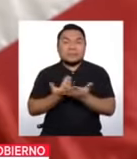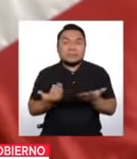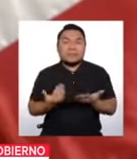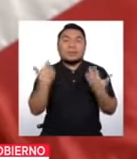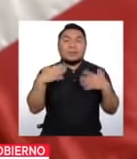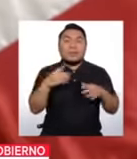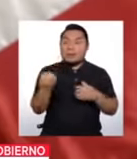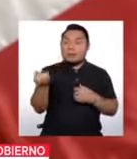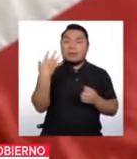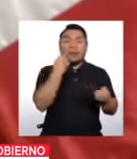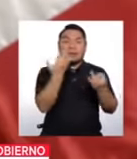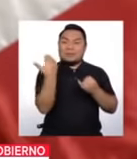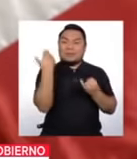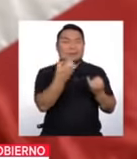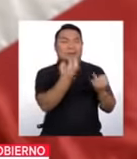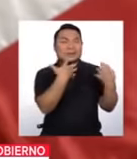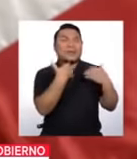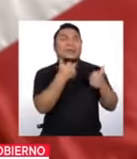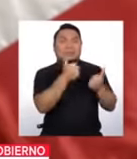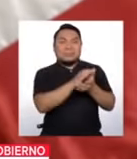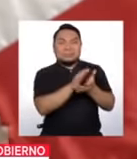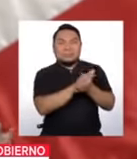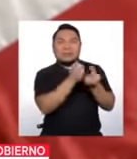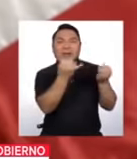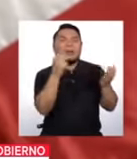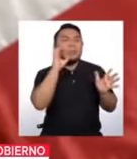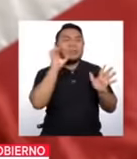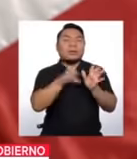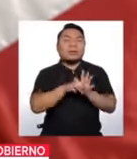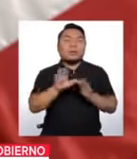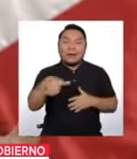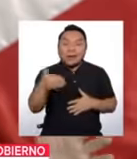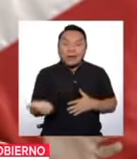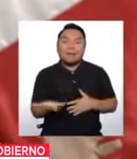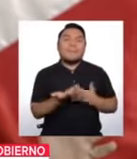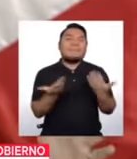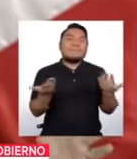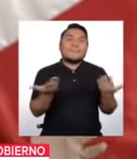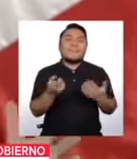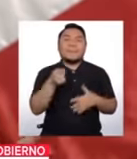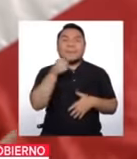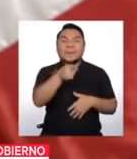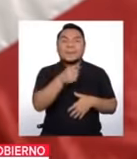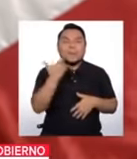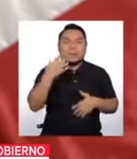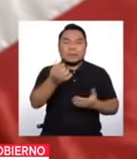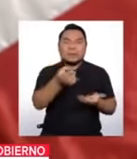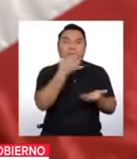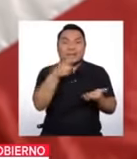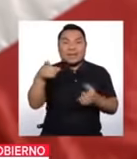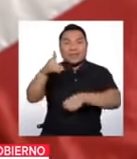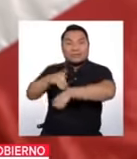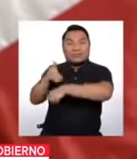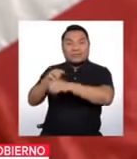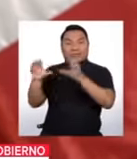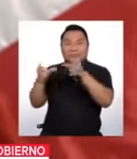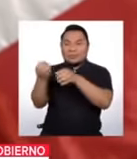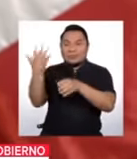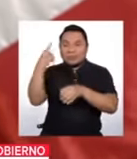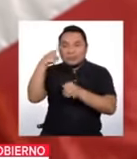sido alentadoras. Hablábamos de que hay procedimientos de tratamiento a